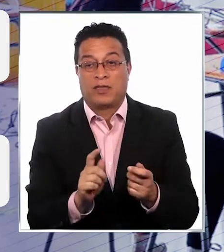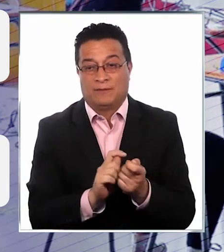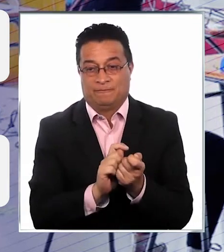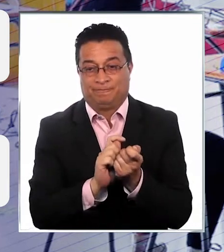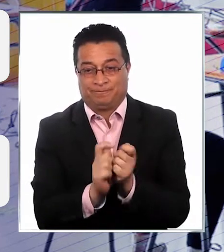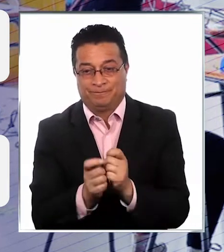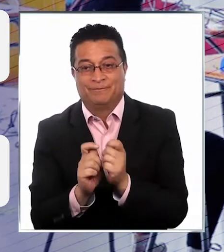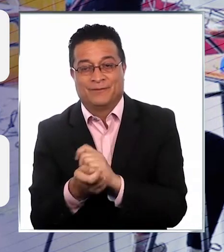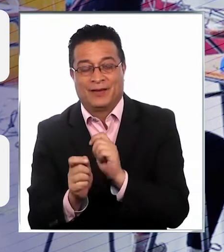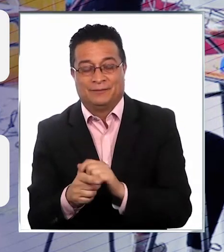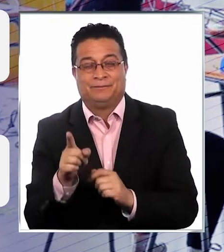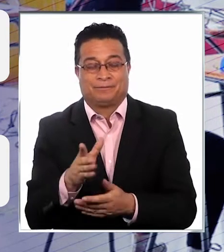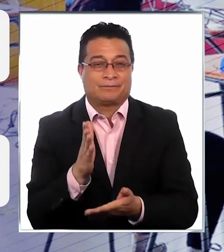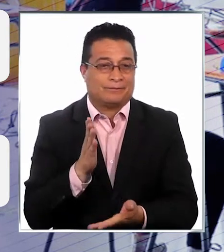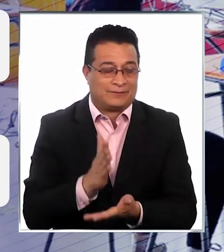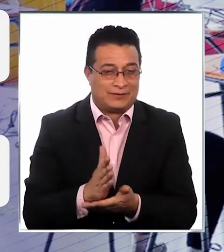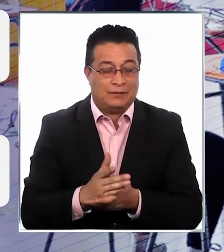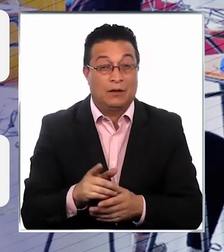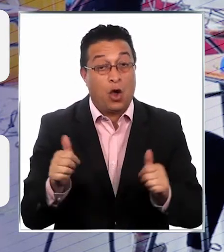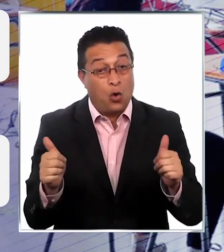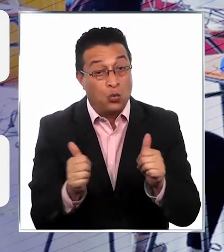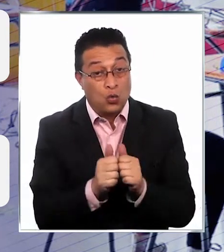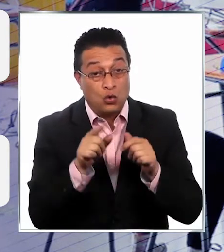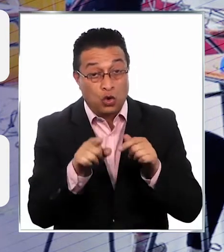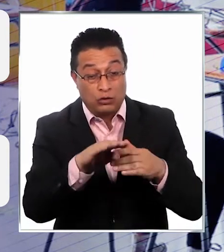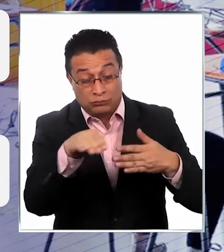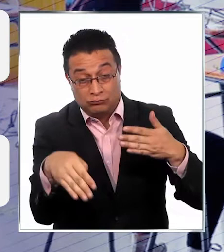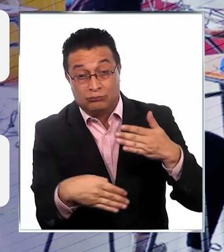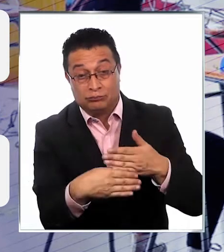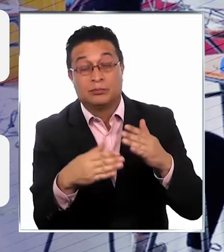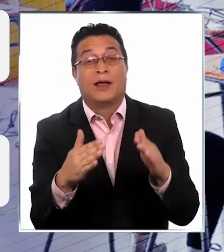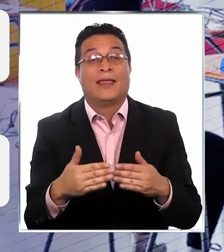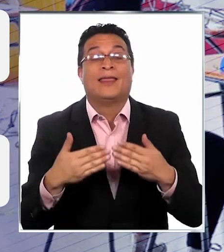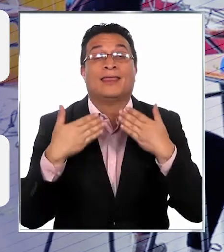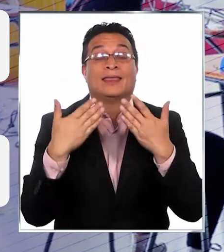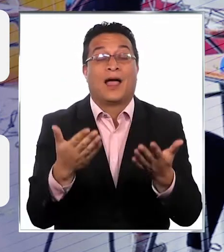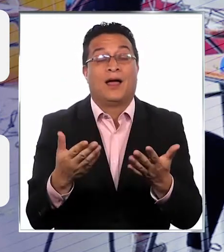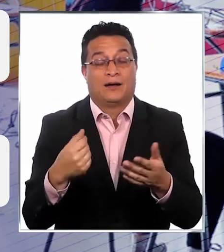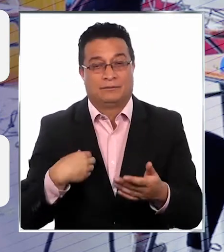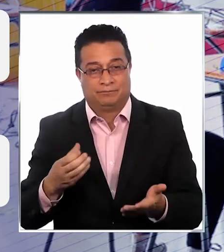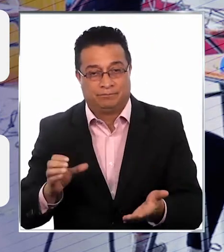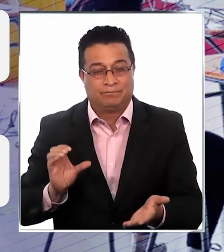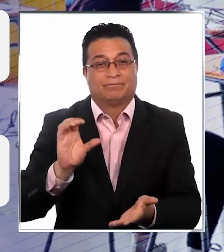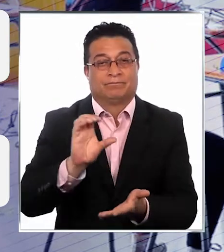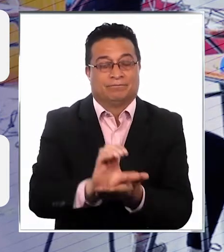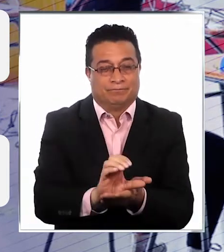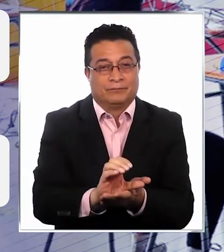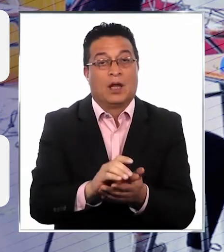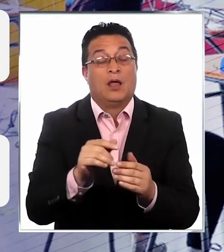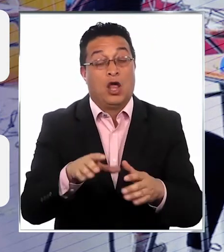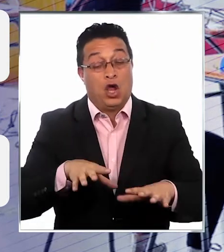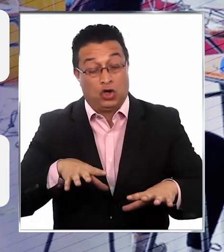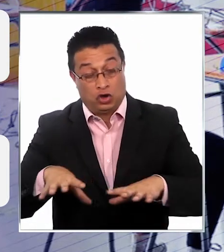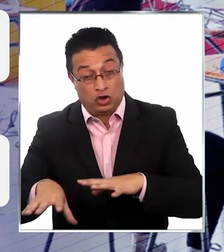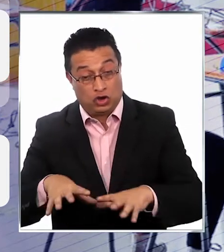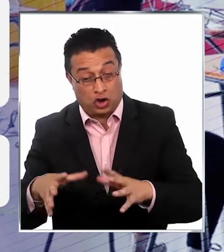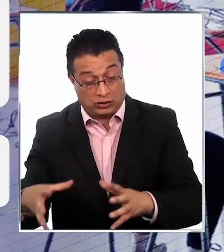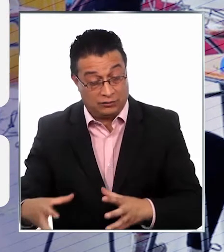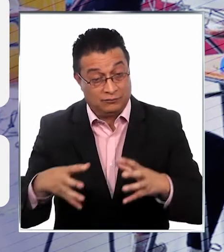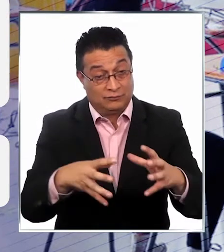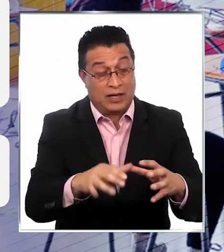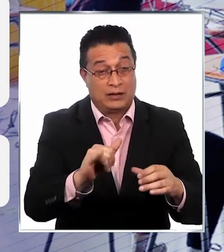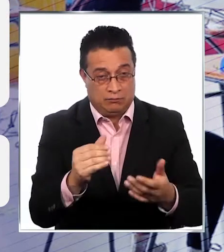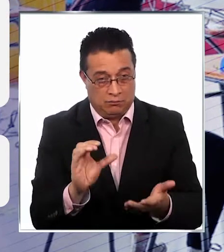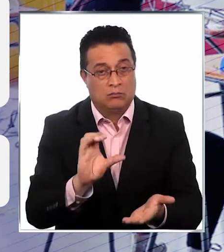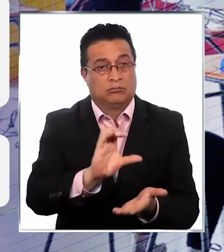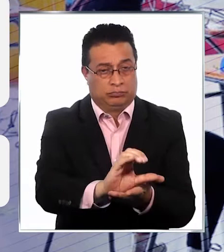a esas exigencias. Junto con eso, le entregamos recursos tanto materiales como también económicos,